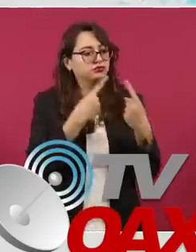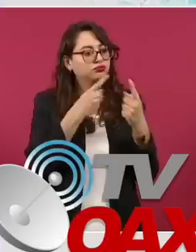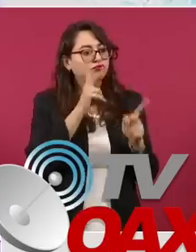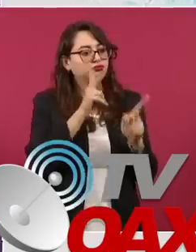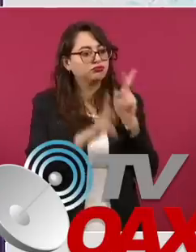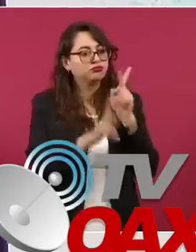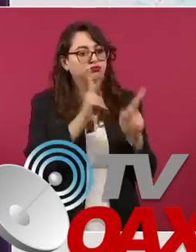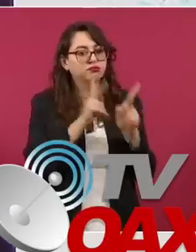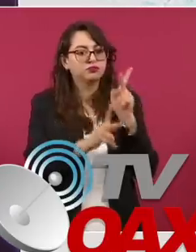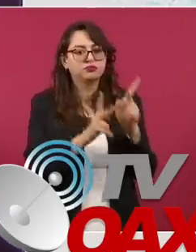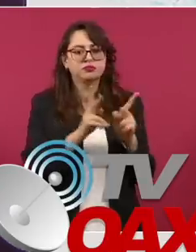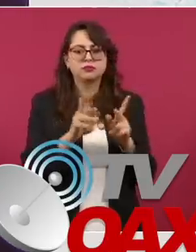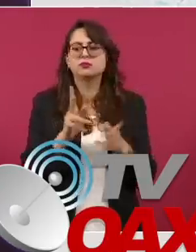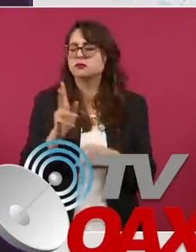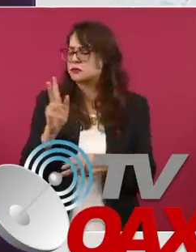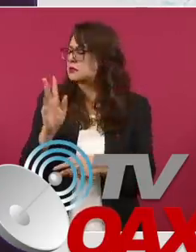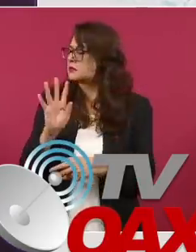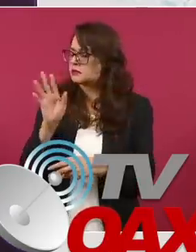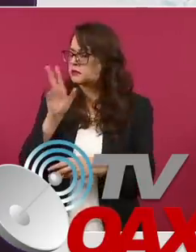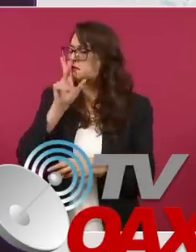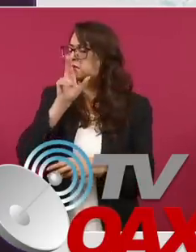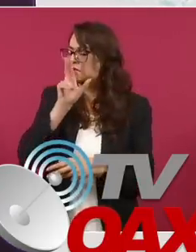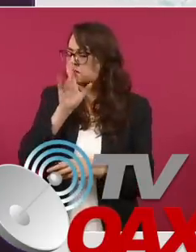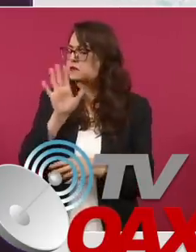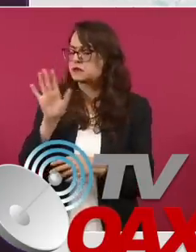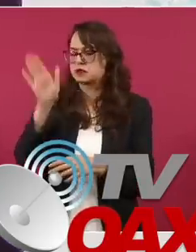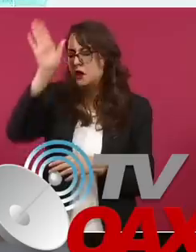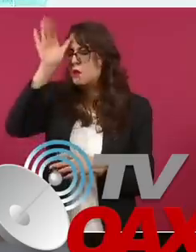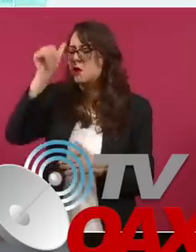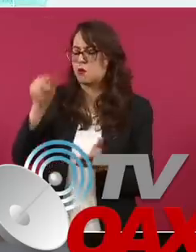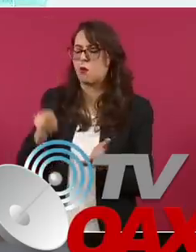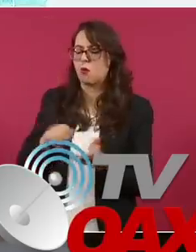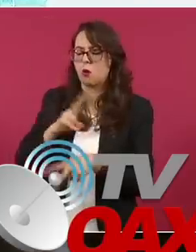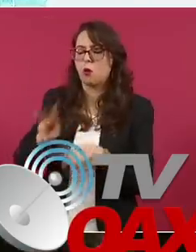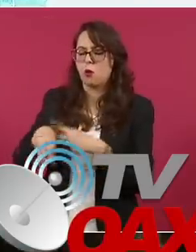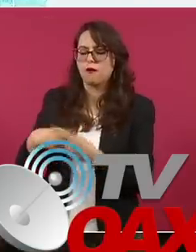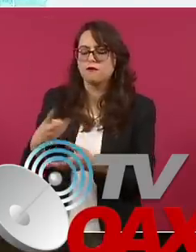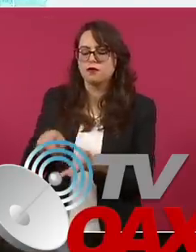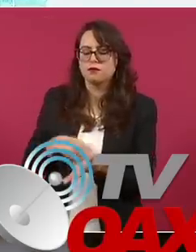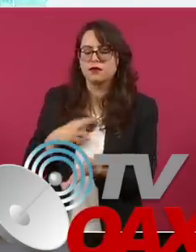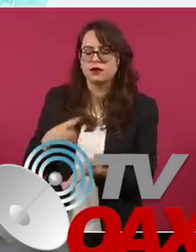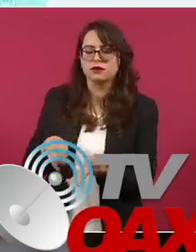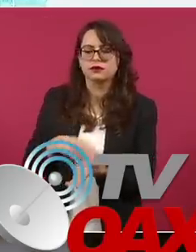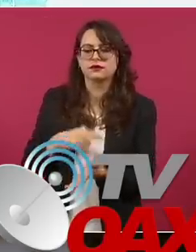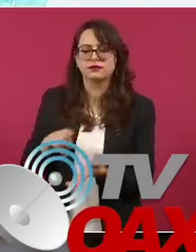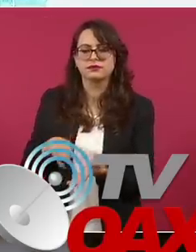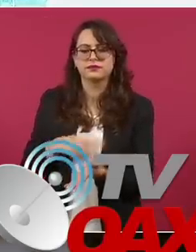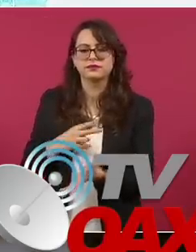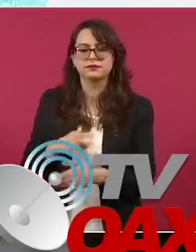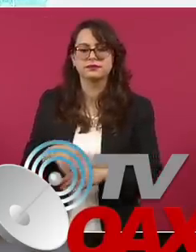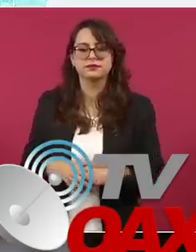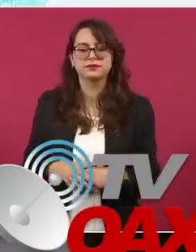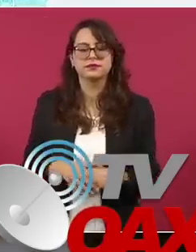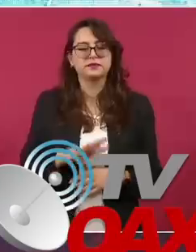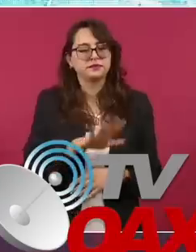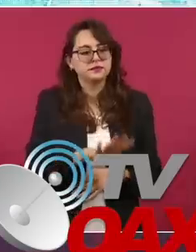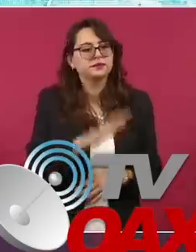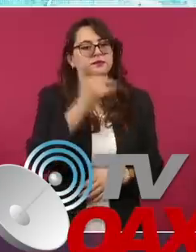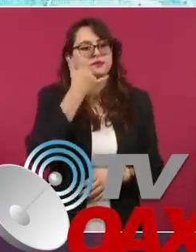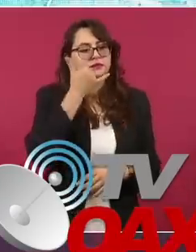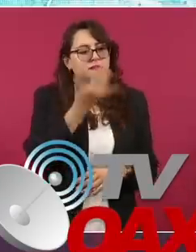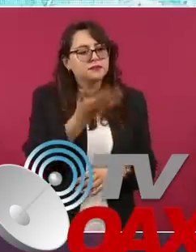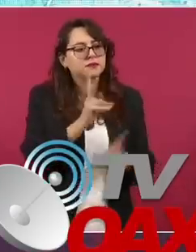Y no, sí nos entendemos y todo. Bueno, pero quiero hablar.